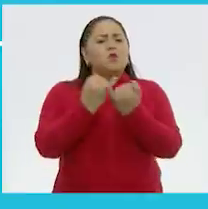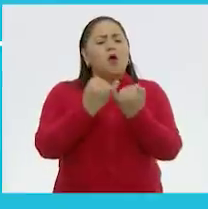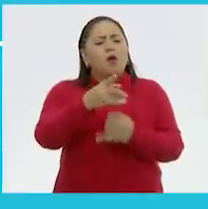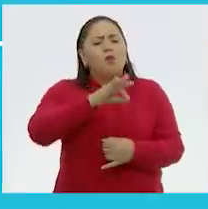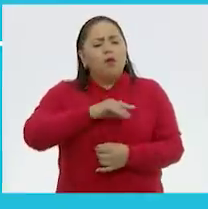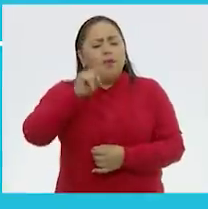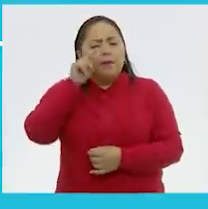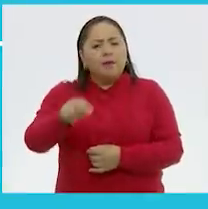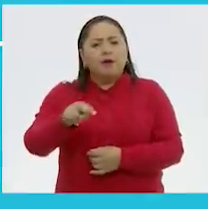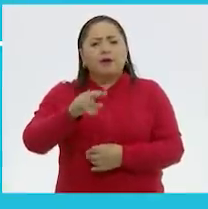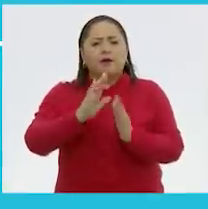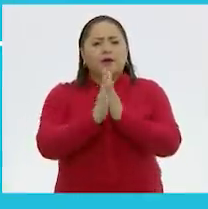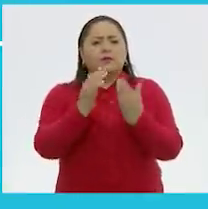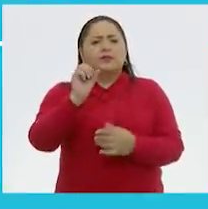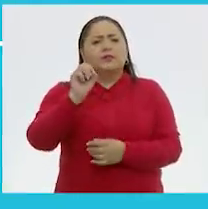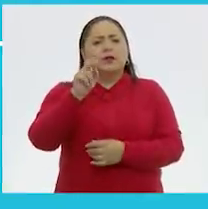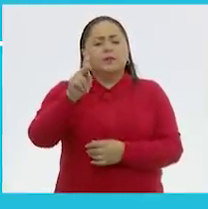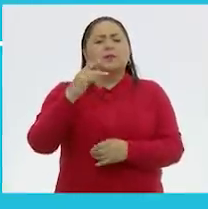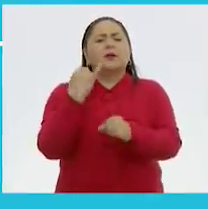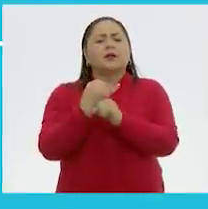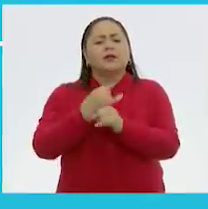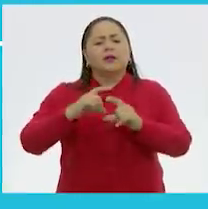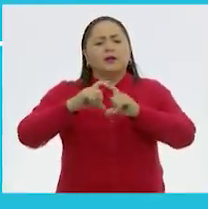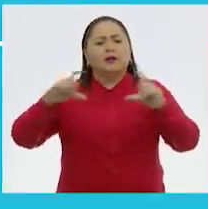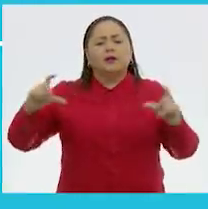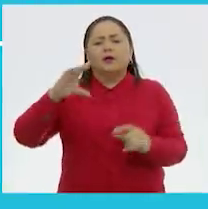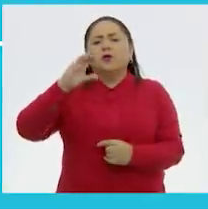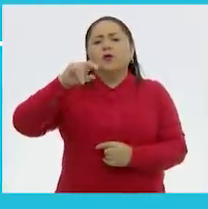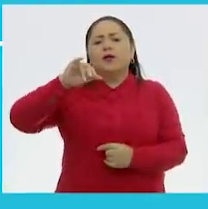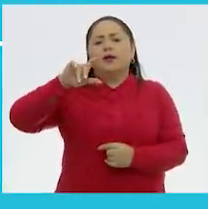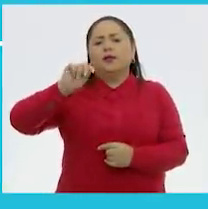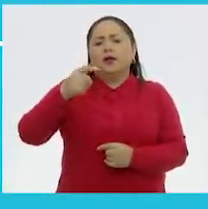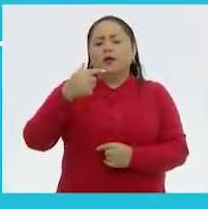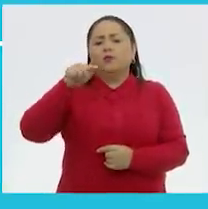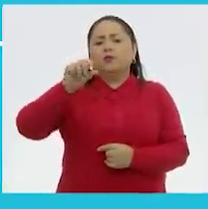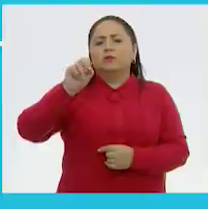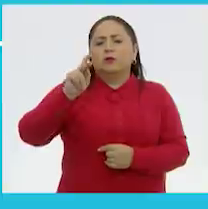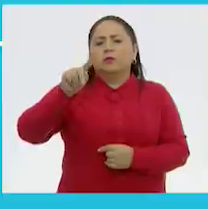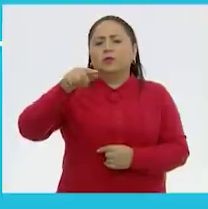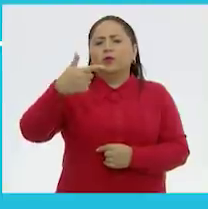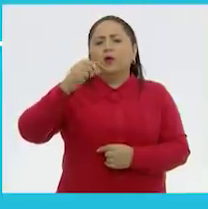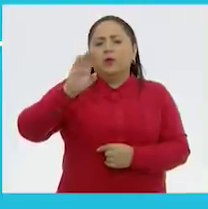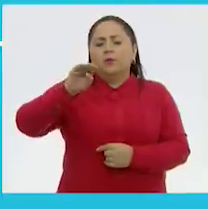También puedes encontrar los libros de texto en la página